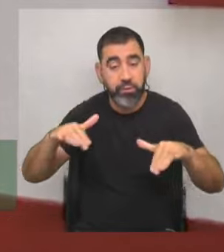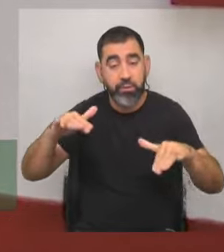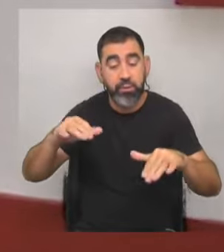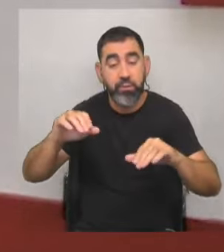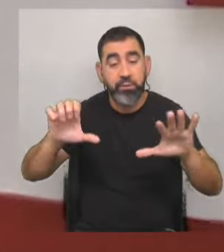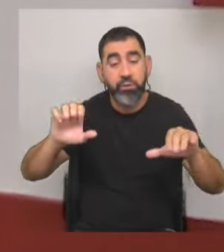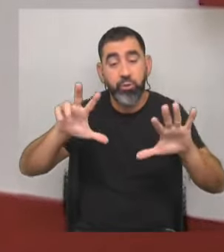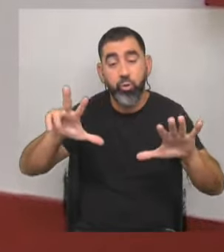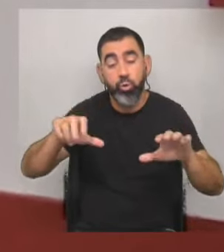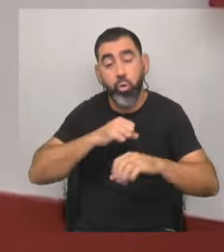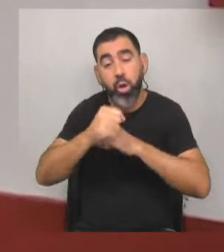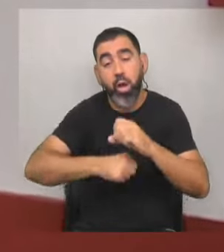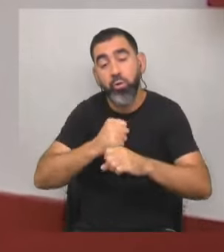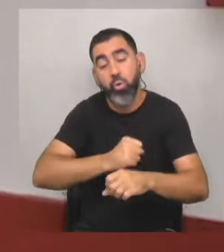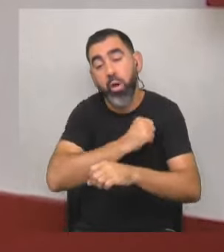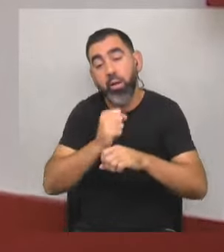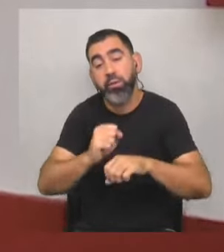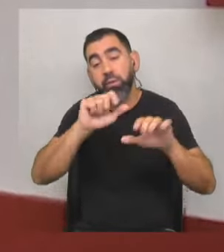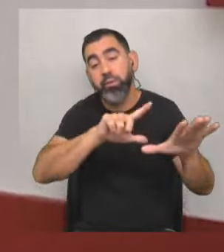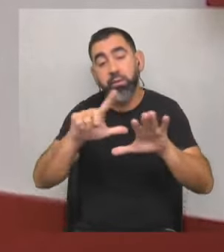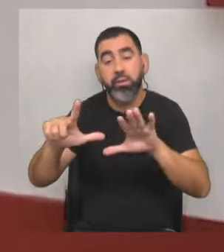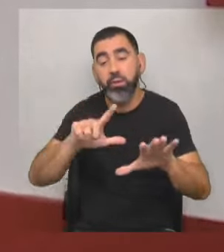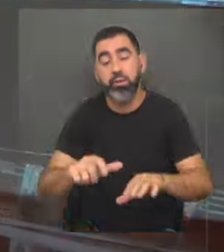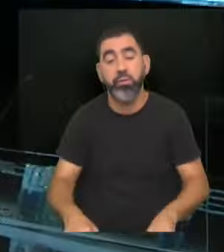el 68 por lo menos hasta el 75